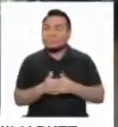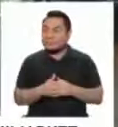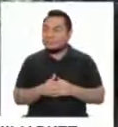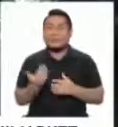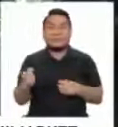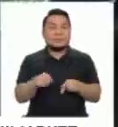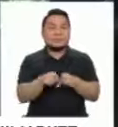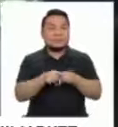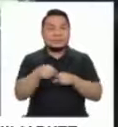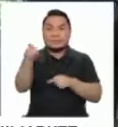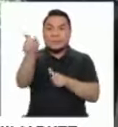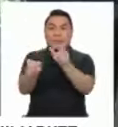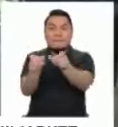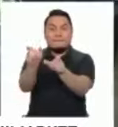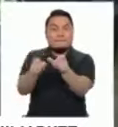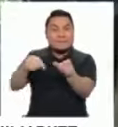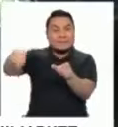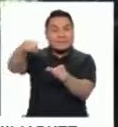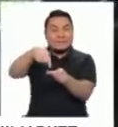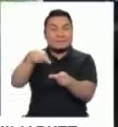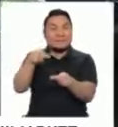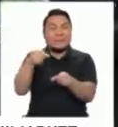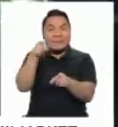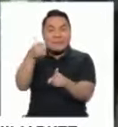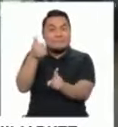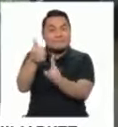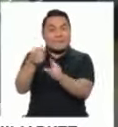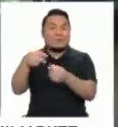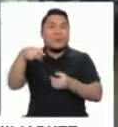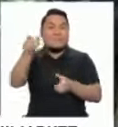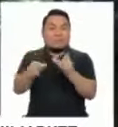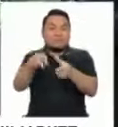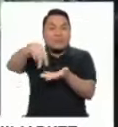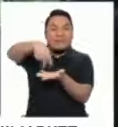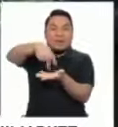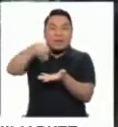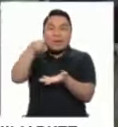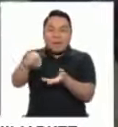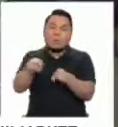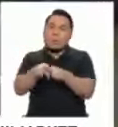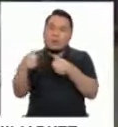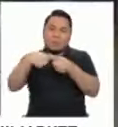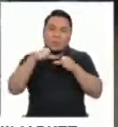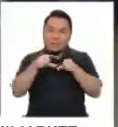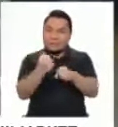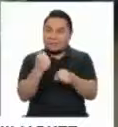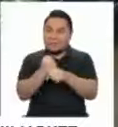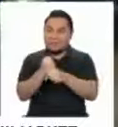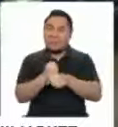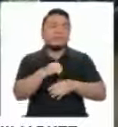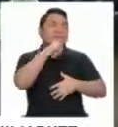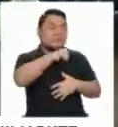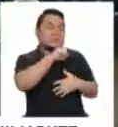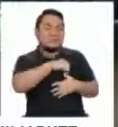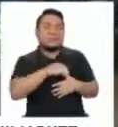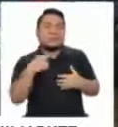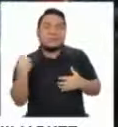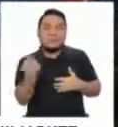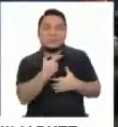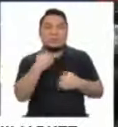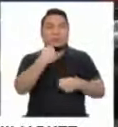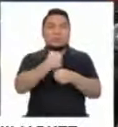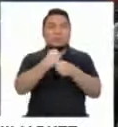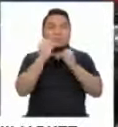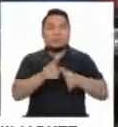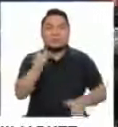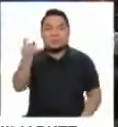contratar al mismo personal y al elenco de la discoteca. Sí, de hecho, desde el día uno nosotros hemos estado muy de cerca con todos los